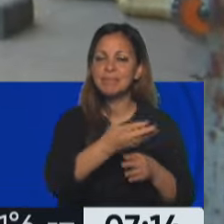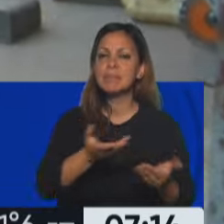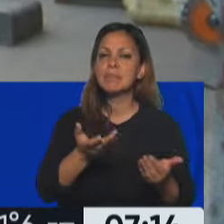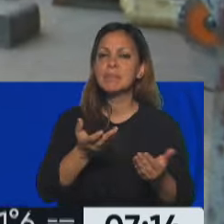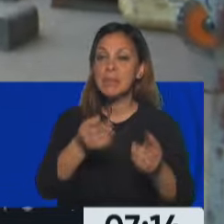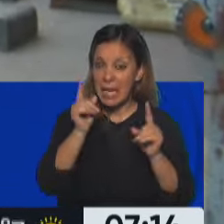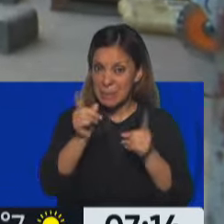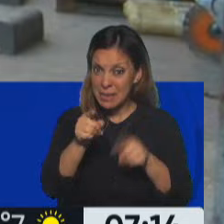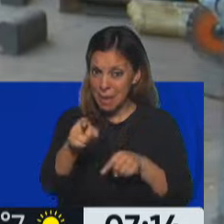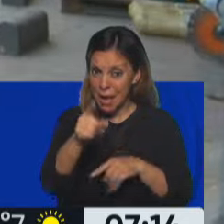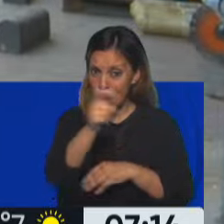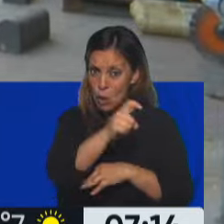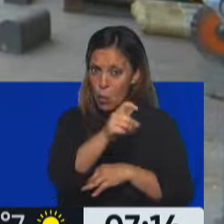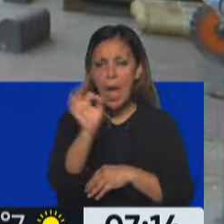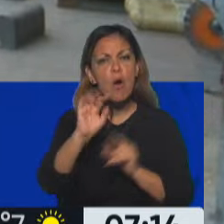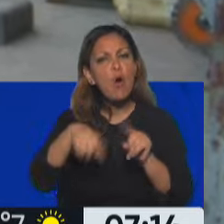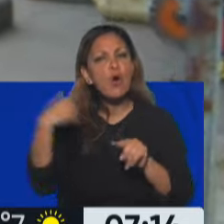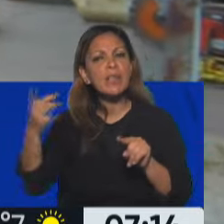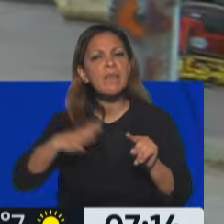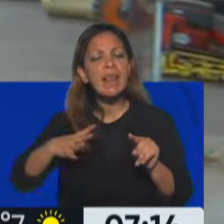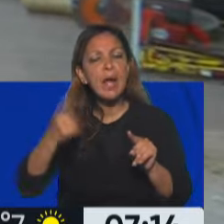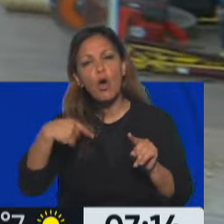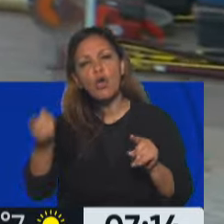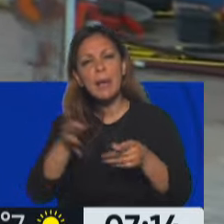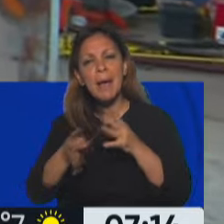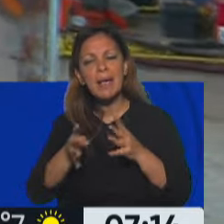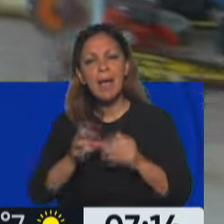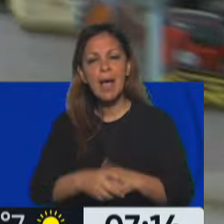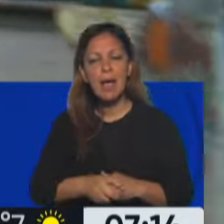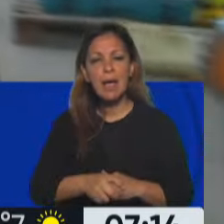¿Es justamente esa grúa o se está esperando una más grande todavía?